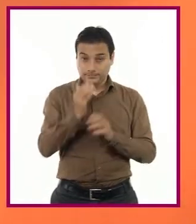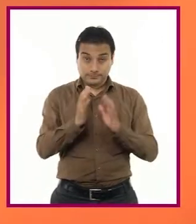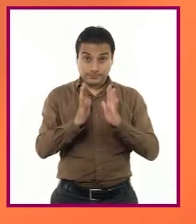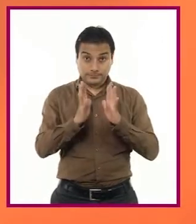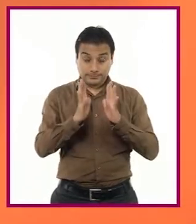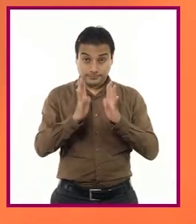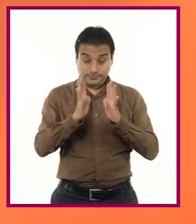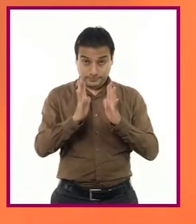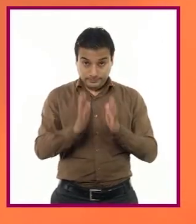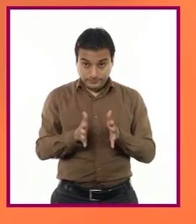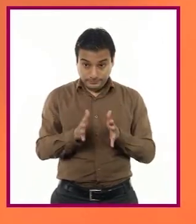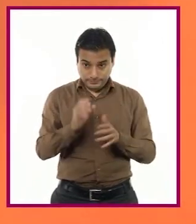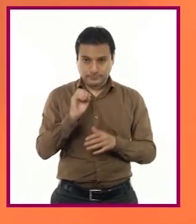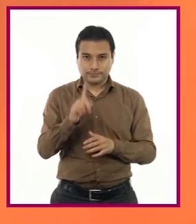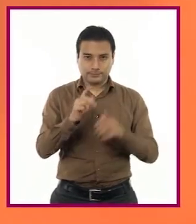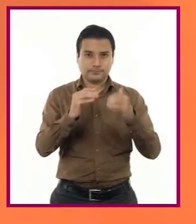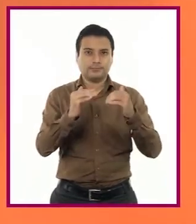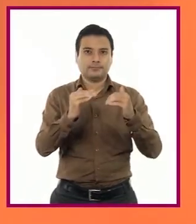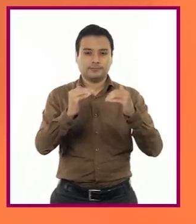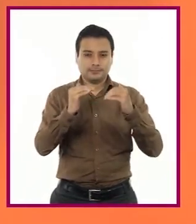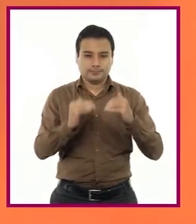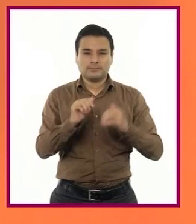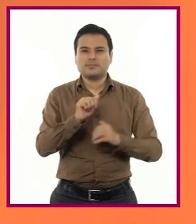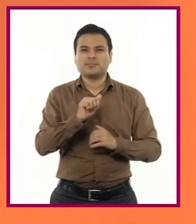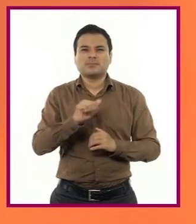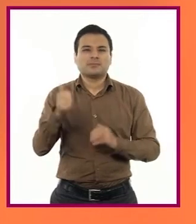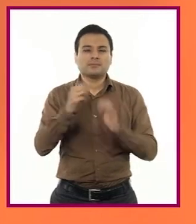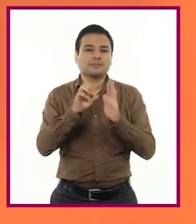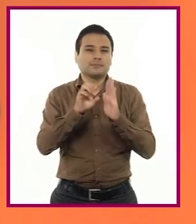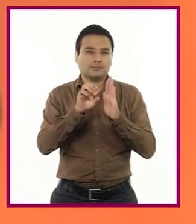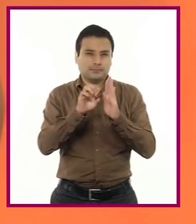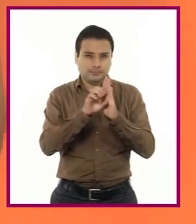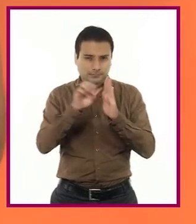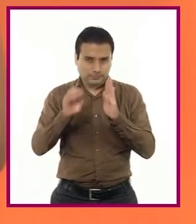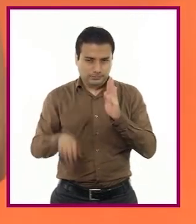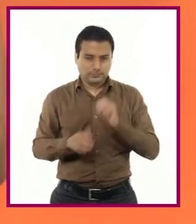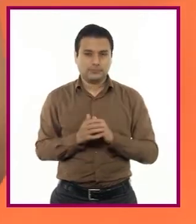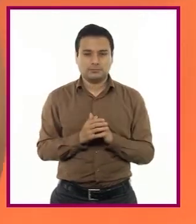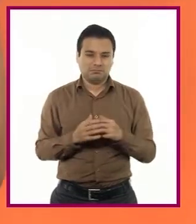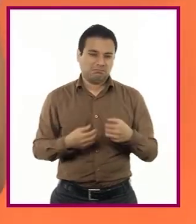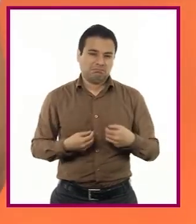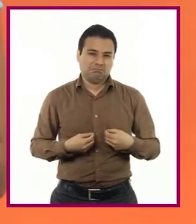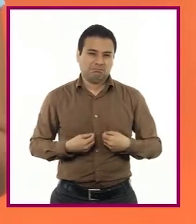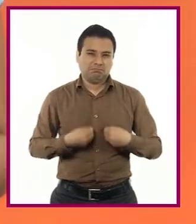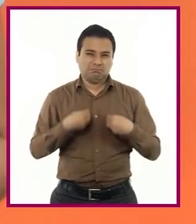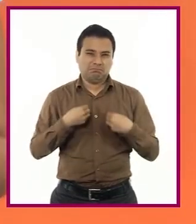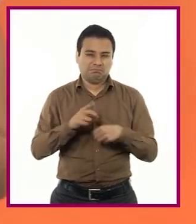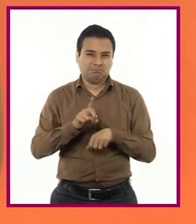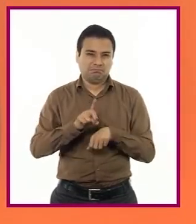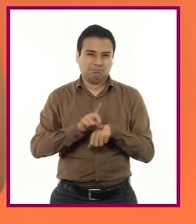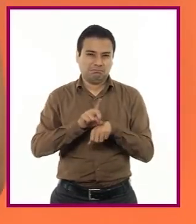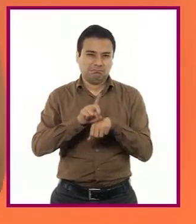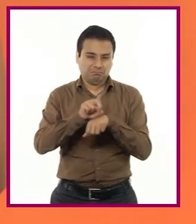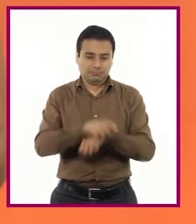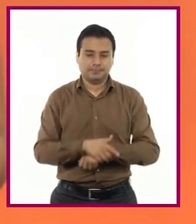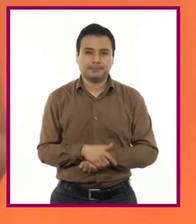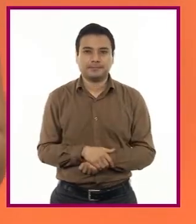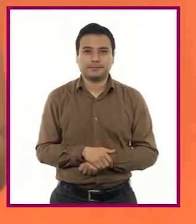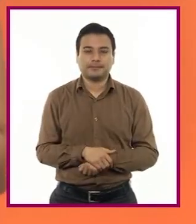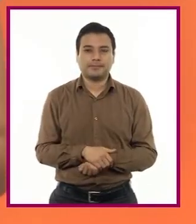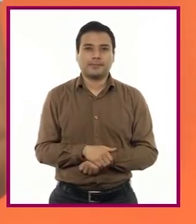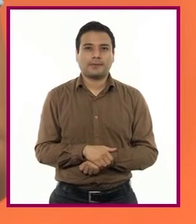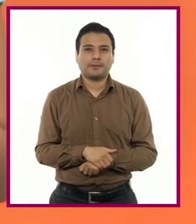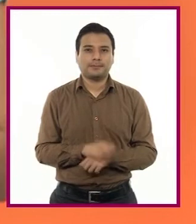los utilizamos para resolver otros problemas que se presentan en la vida diaria a través del siguiente reto?